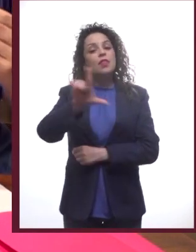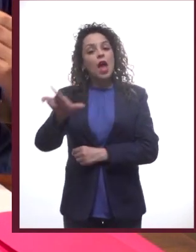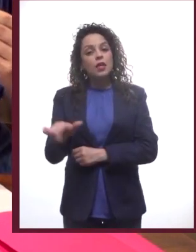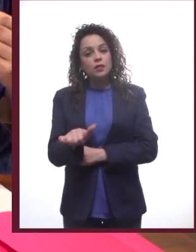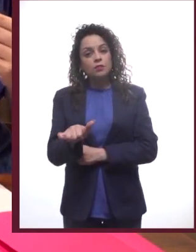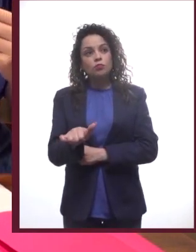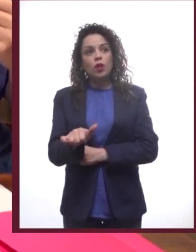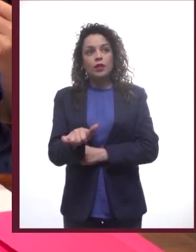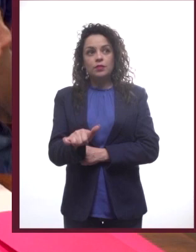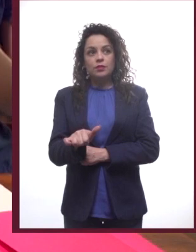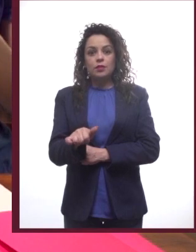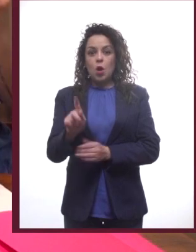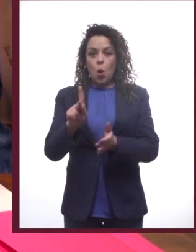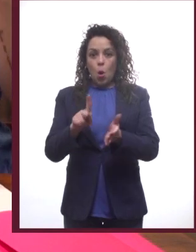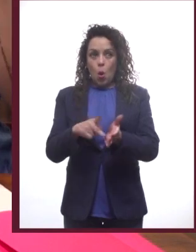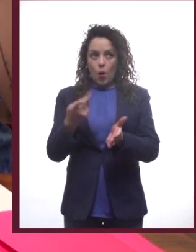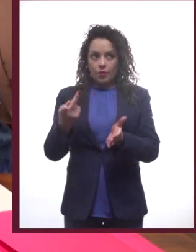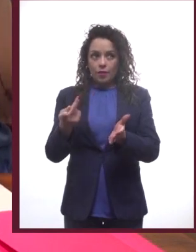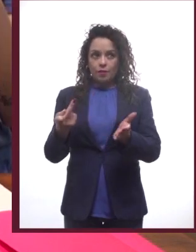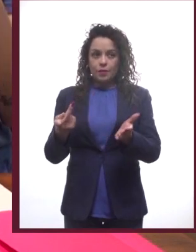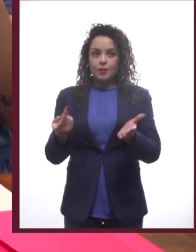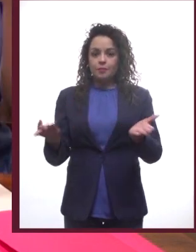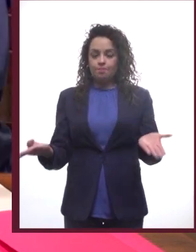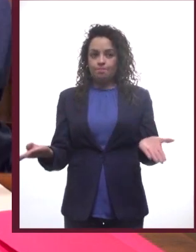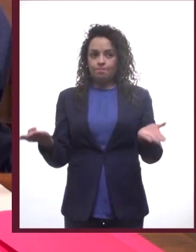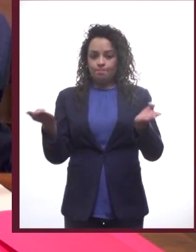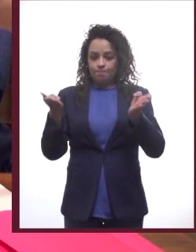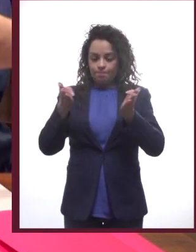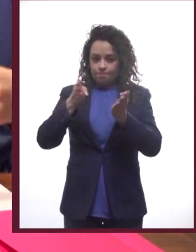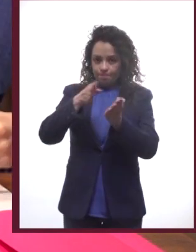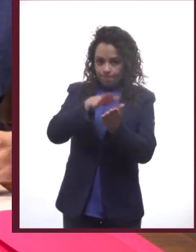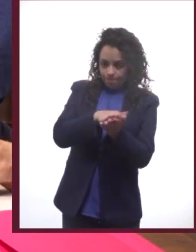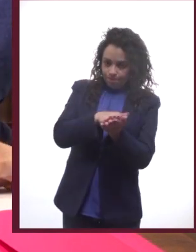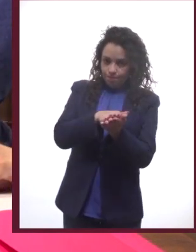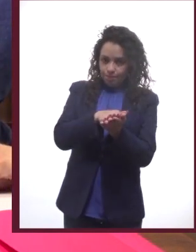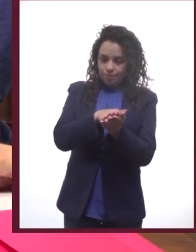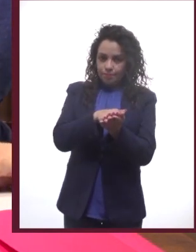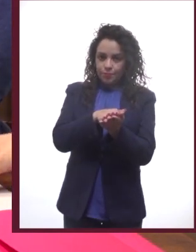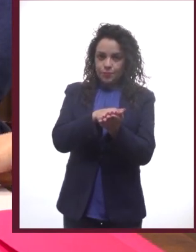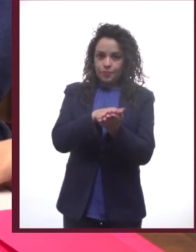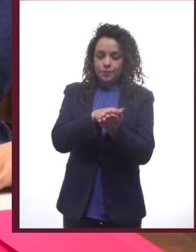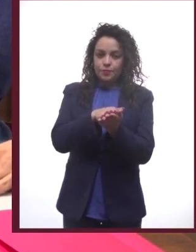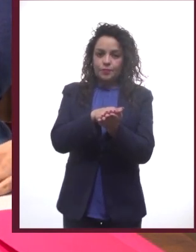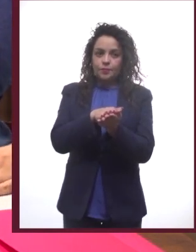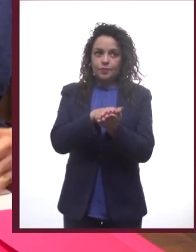Y luego por el largo más ancho.